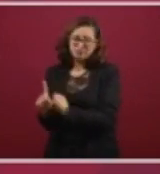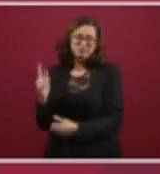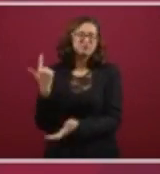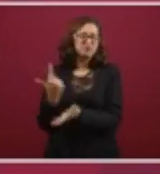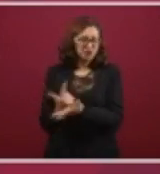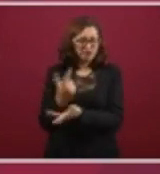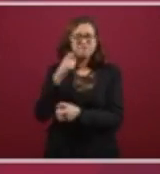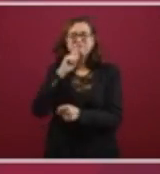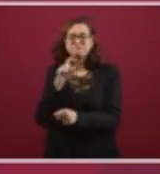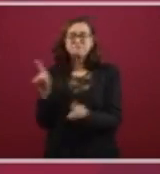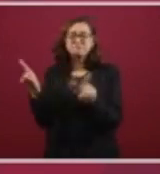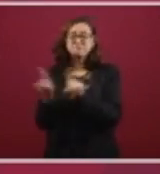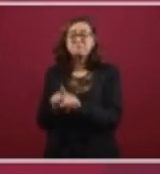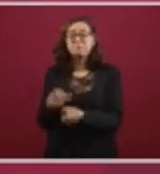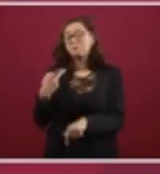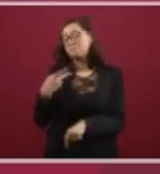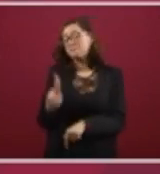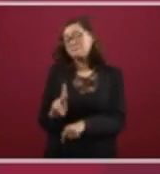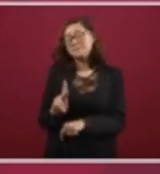graves, pero